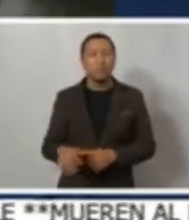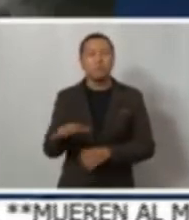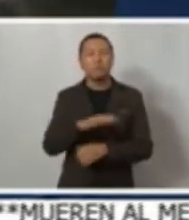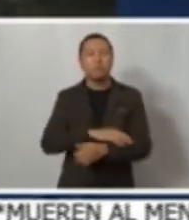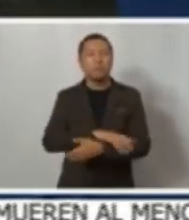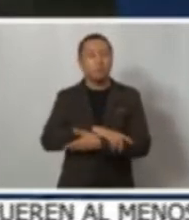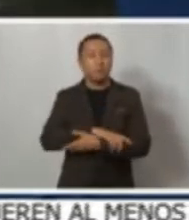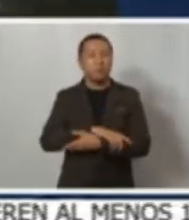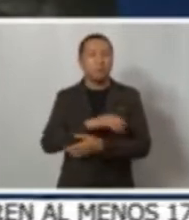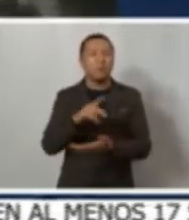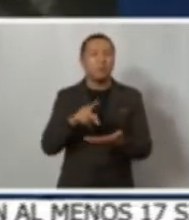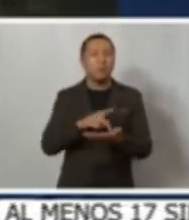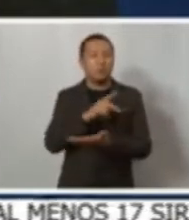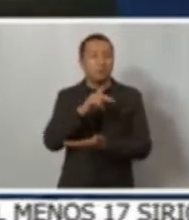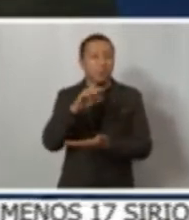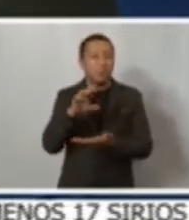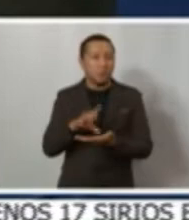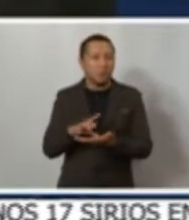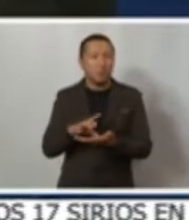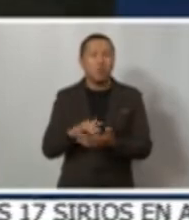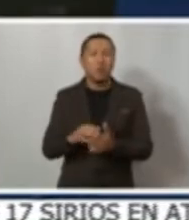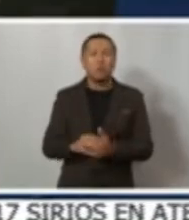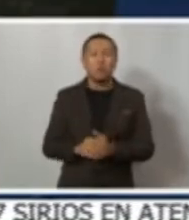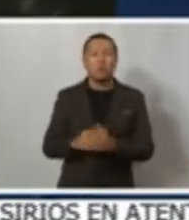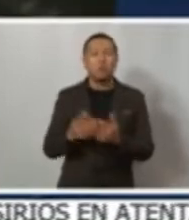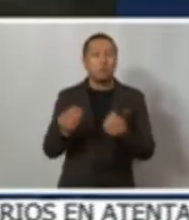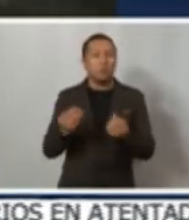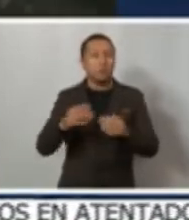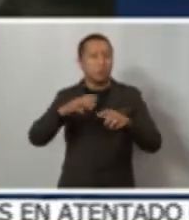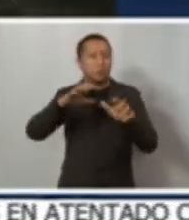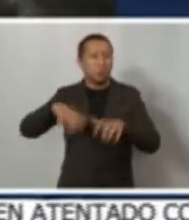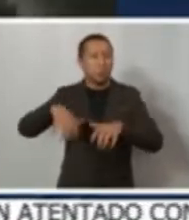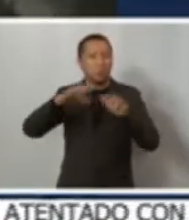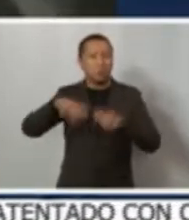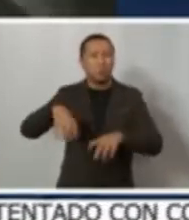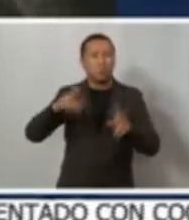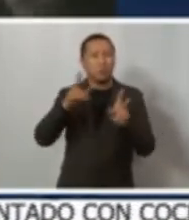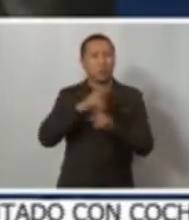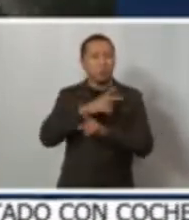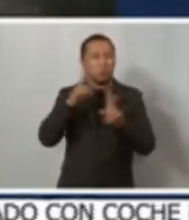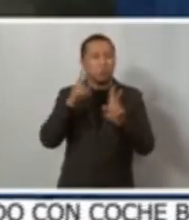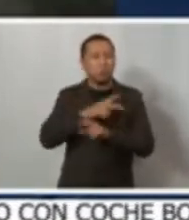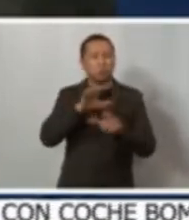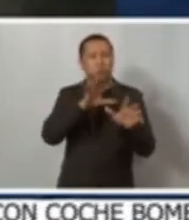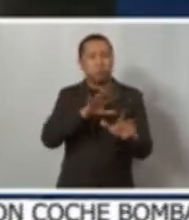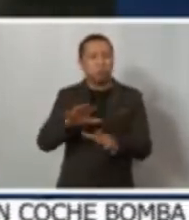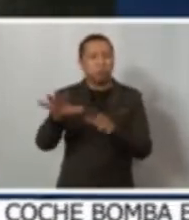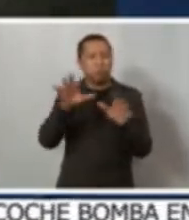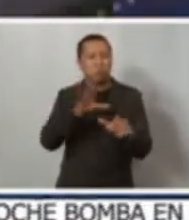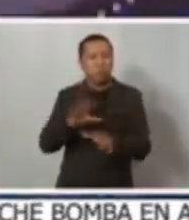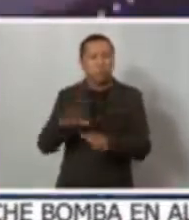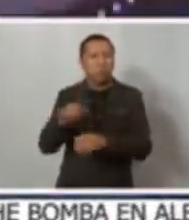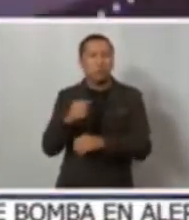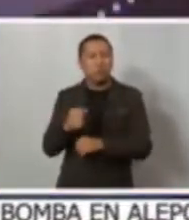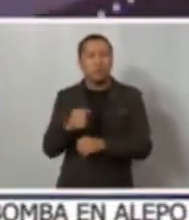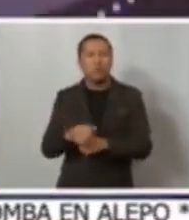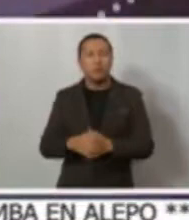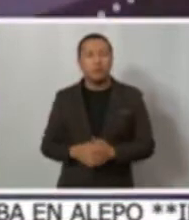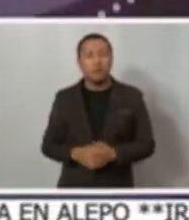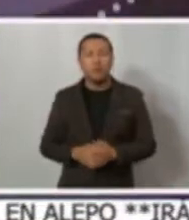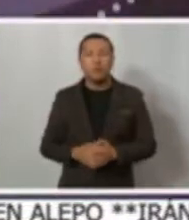en Playa del Carmen. Lluvias fuertes, vientos fuertes, lo que platicábamos aquí en todas